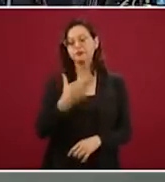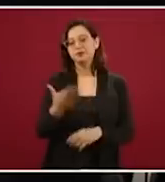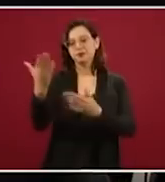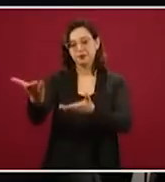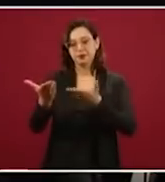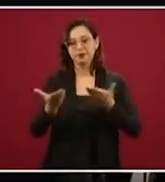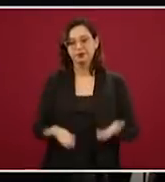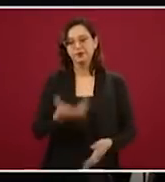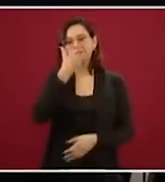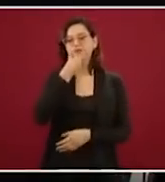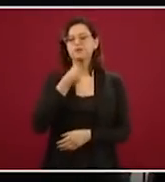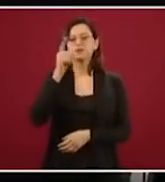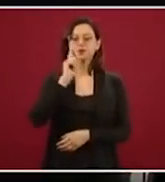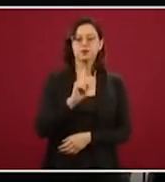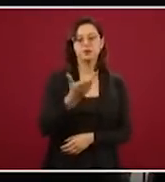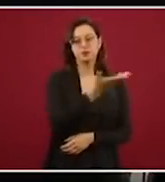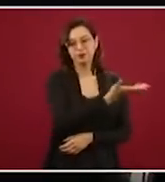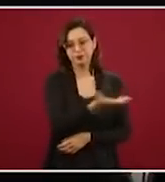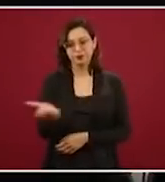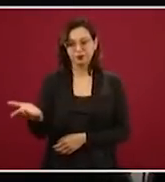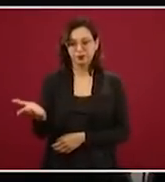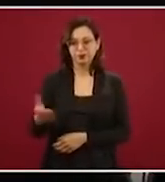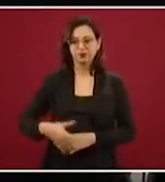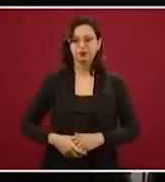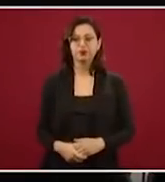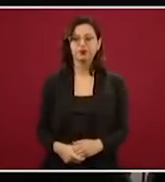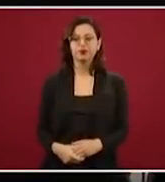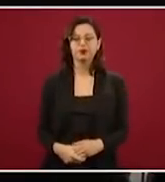bienvenidos todos. Hoy,